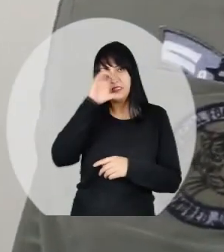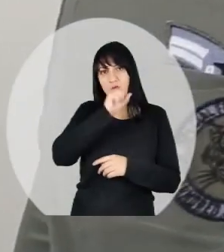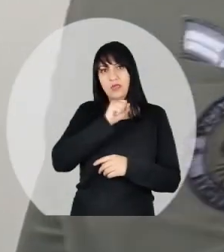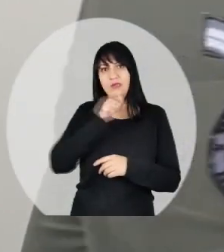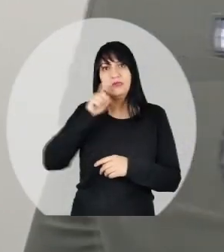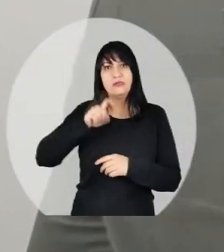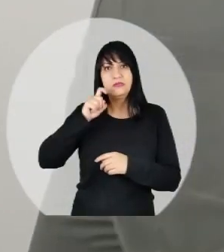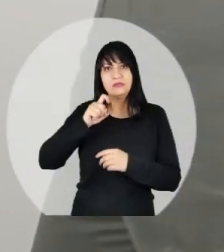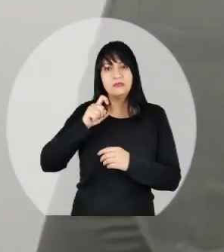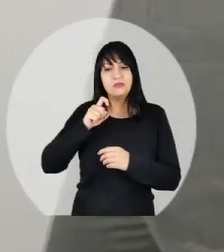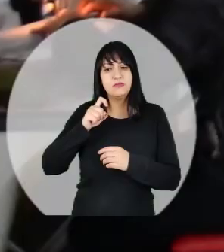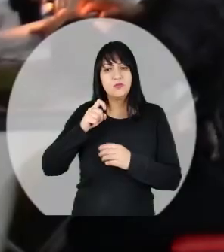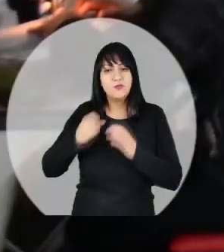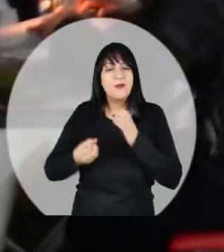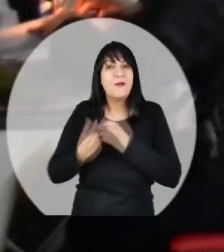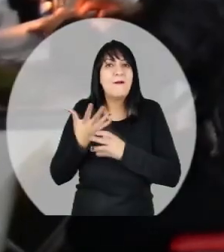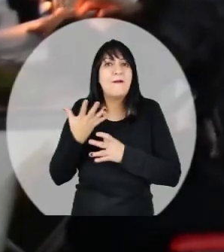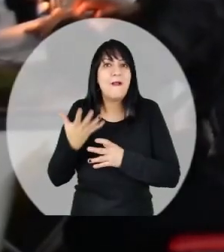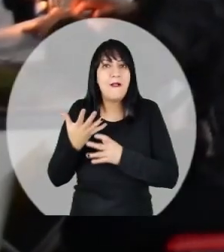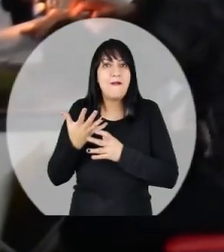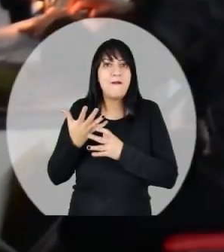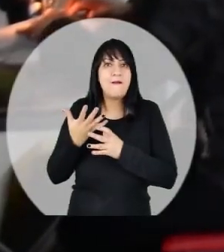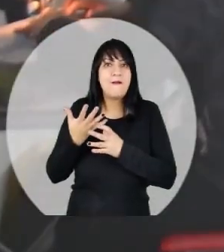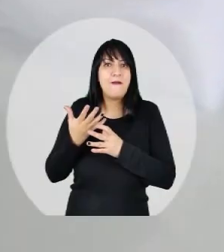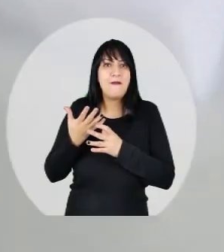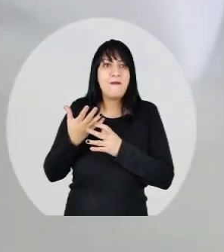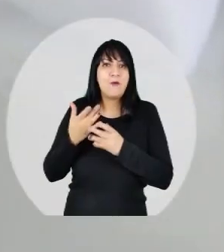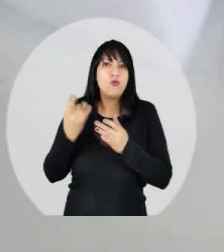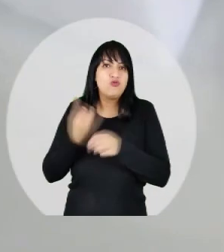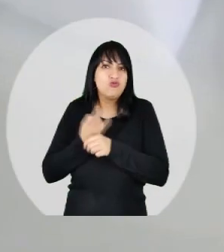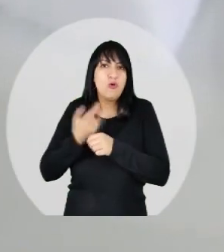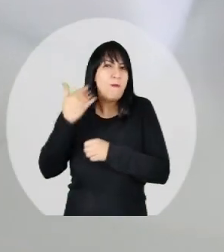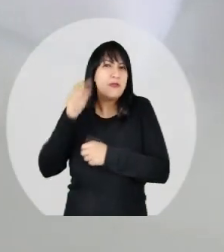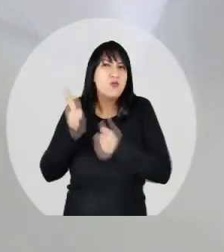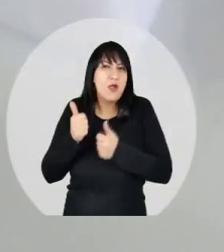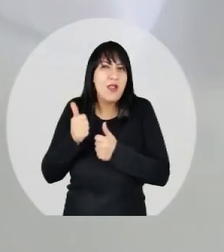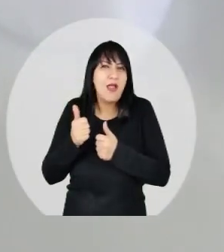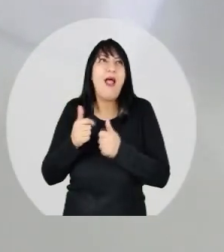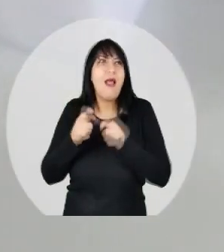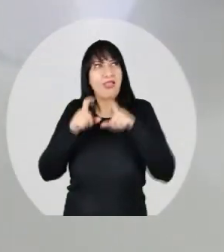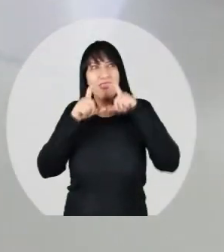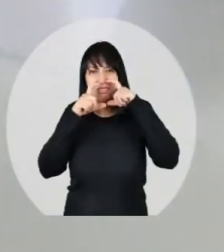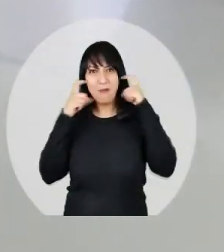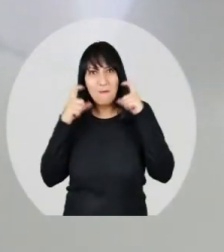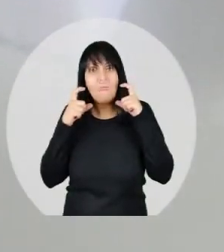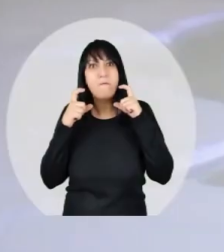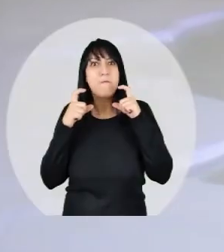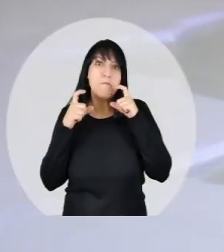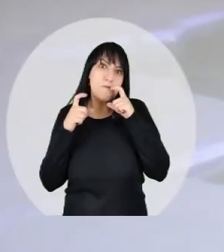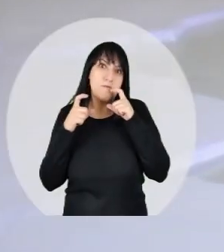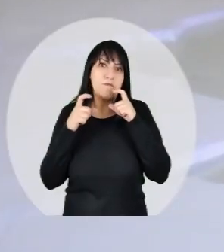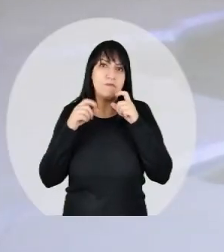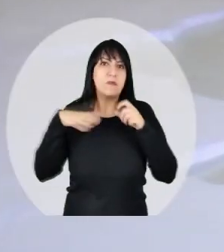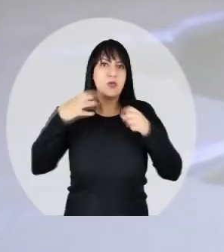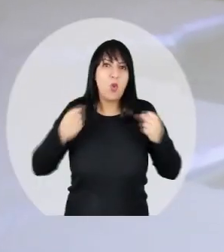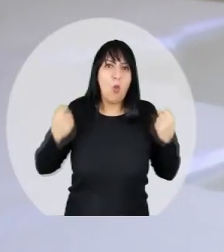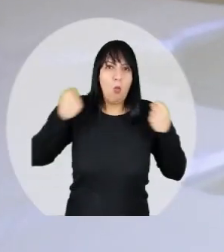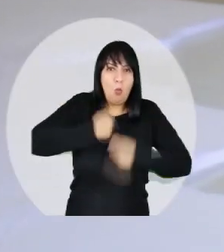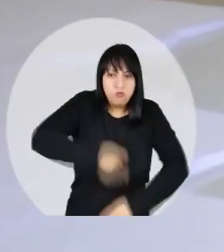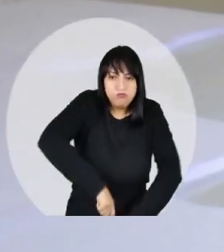mucha urgencia de utilizar tapabocas inicialmente, entonces empezamos a hacer tapabocas,